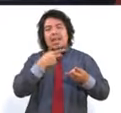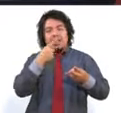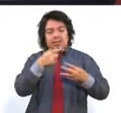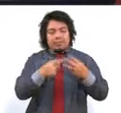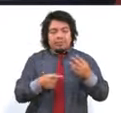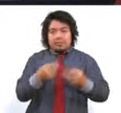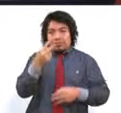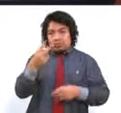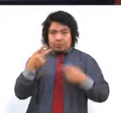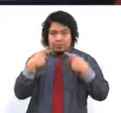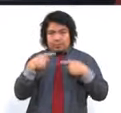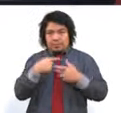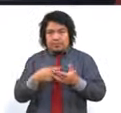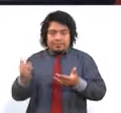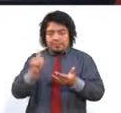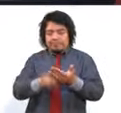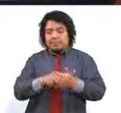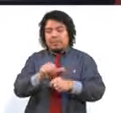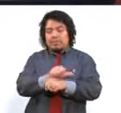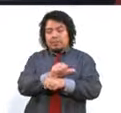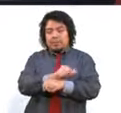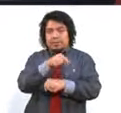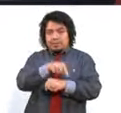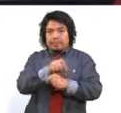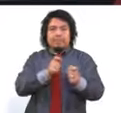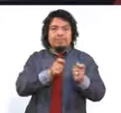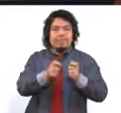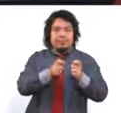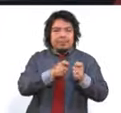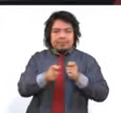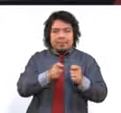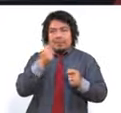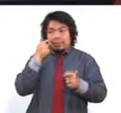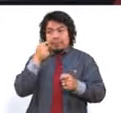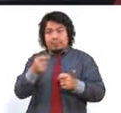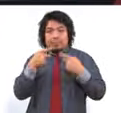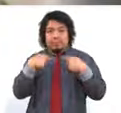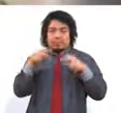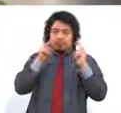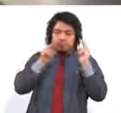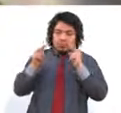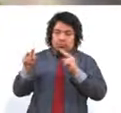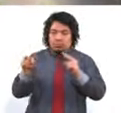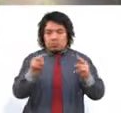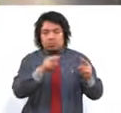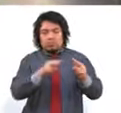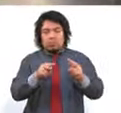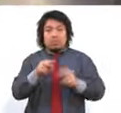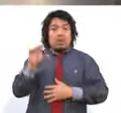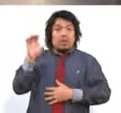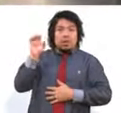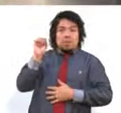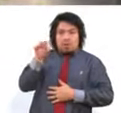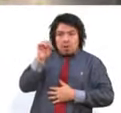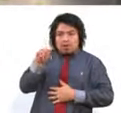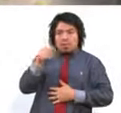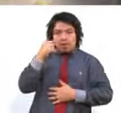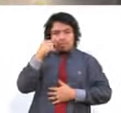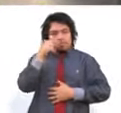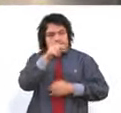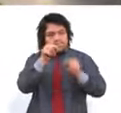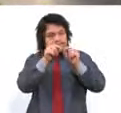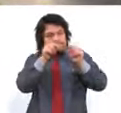2 vehículos que funcionan como unidades de control de mando móviles, desde las cuales se puede transmitir imagen hasta donde sea